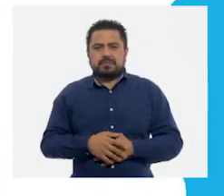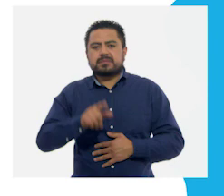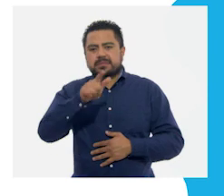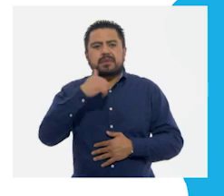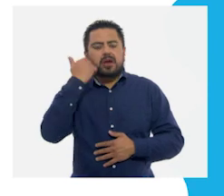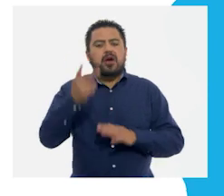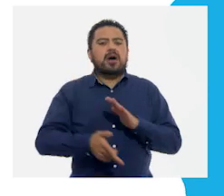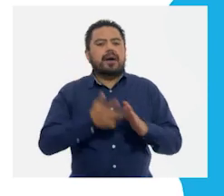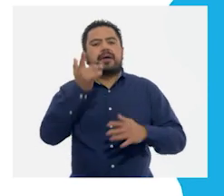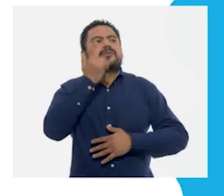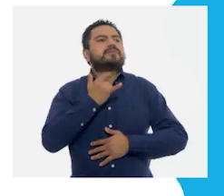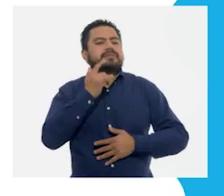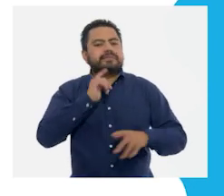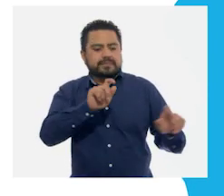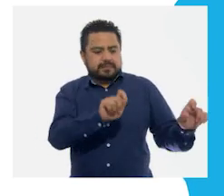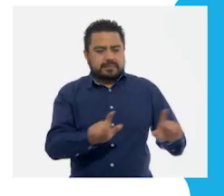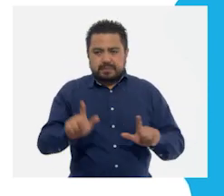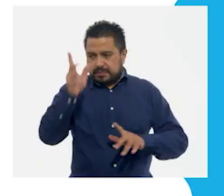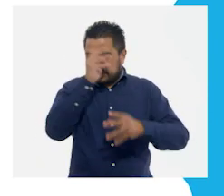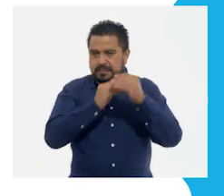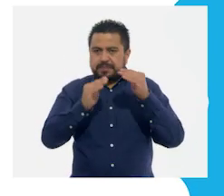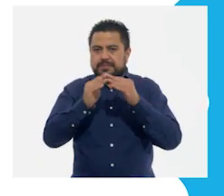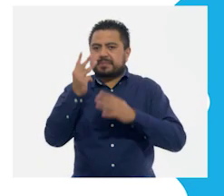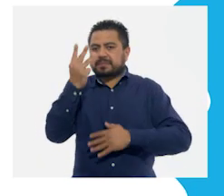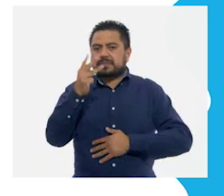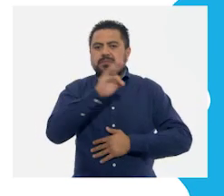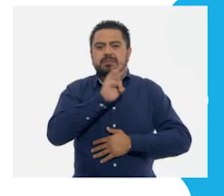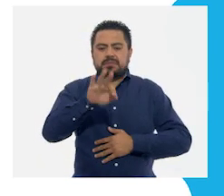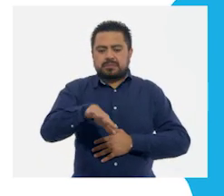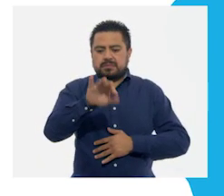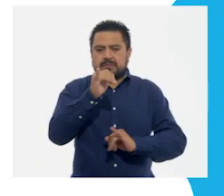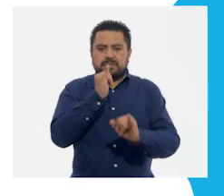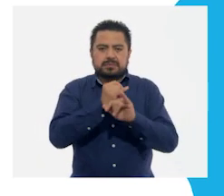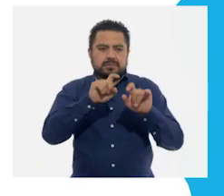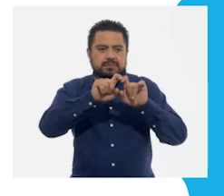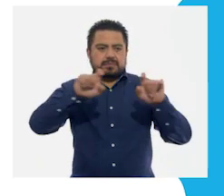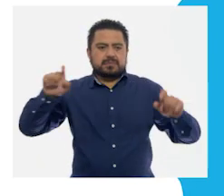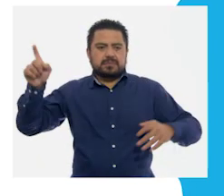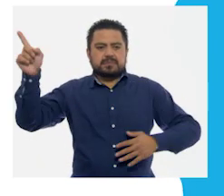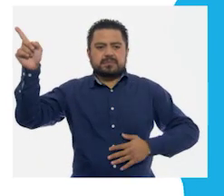Si quieres volver a ver los programas de Aprende en Casa 3, los puedes encontrar en la